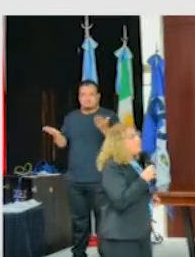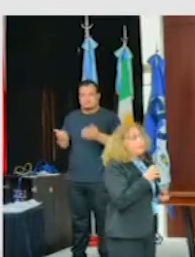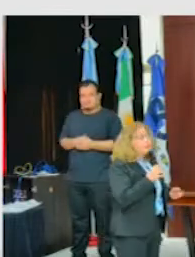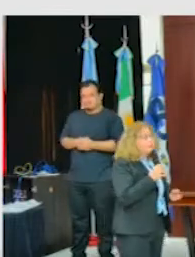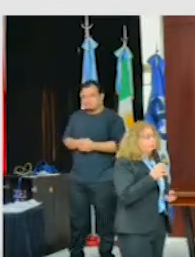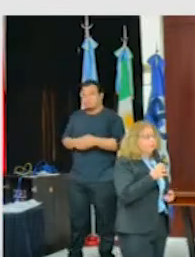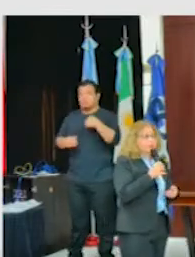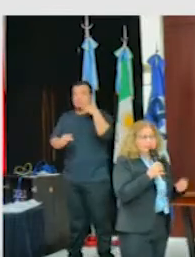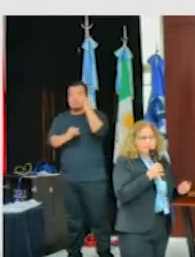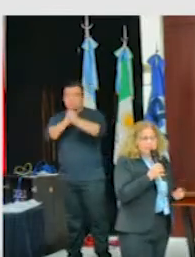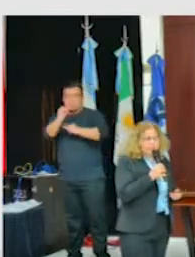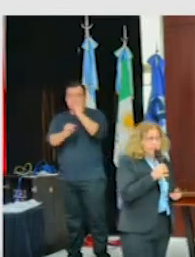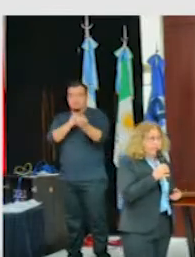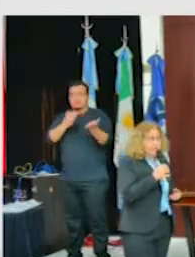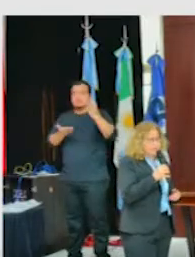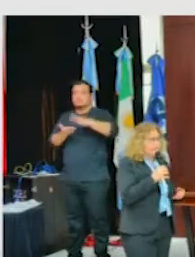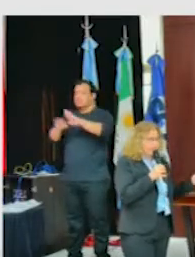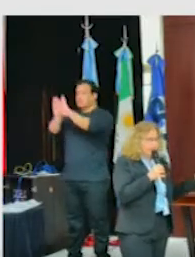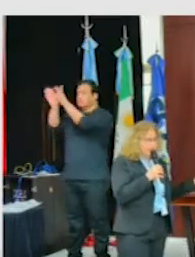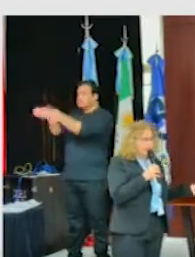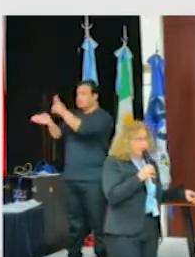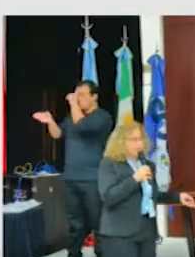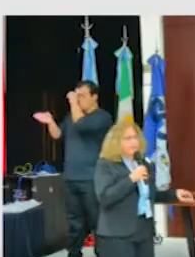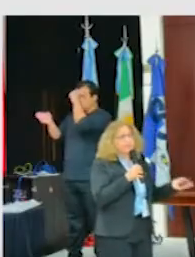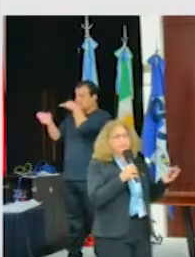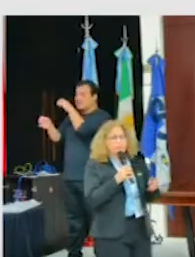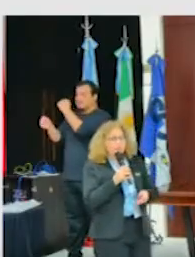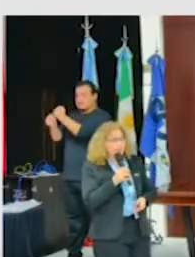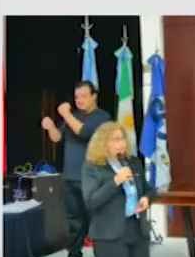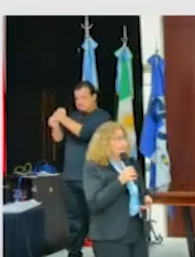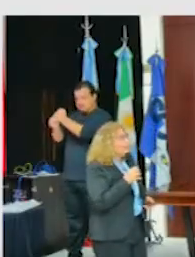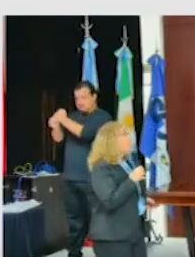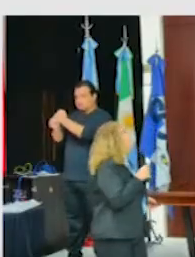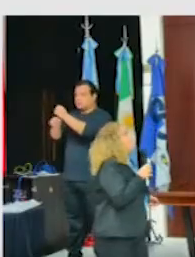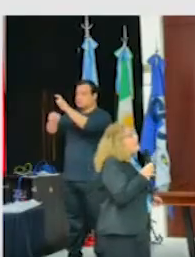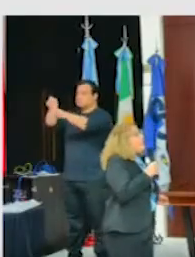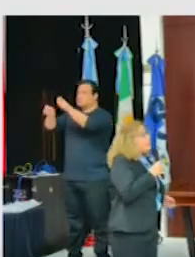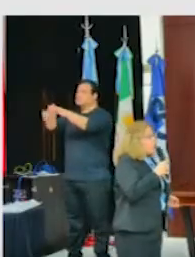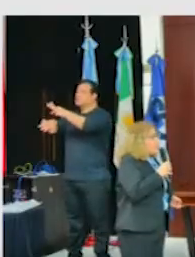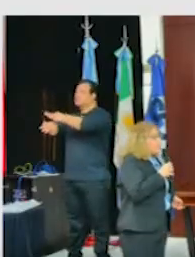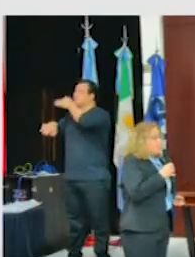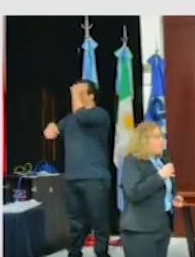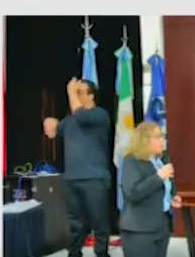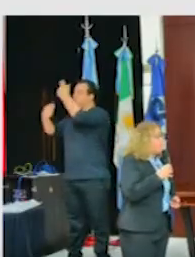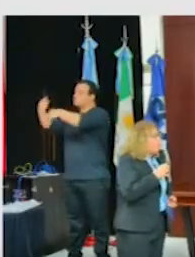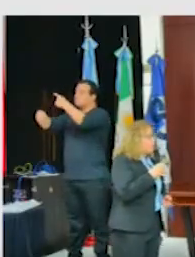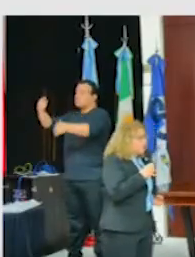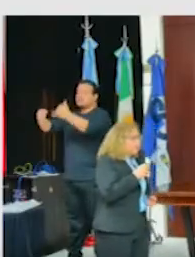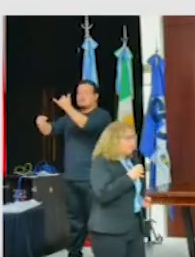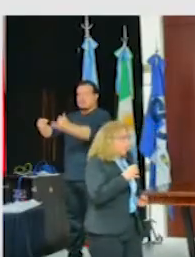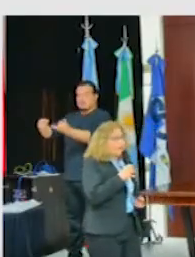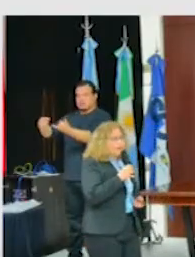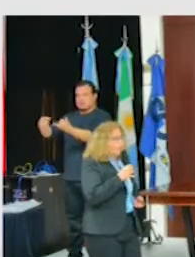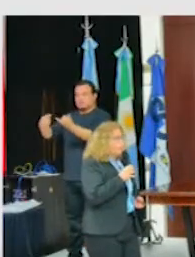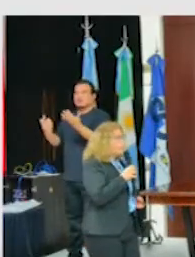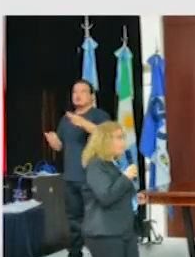yo les estoy contando cómo trabajamos en el hospital. Tenemos estos pacientes, tenemos otros. La sexualidad sabemos que es un aspecto central del